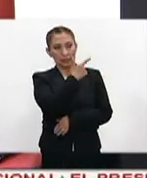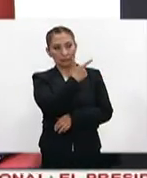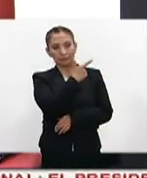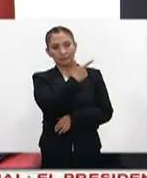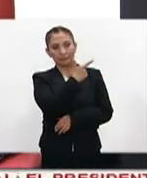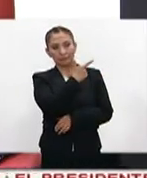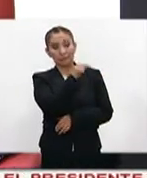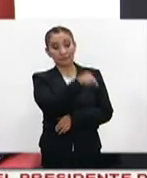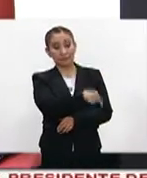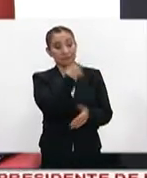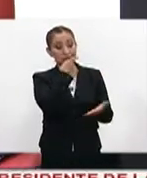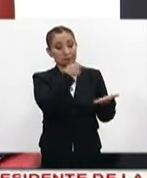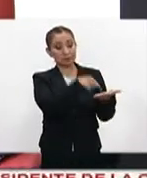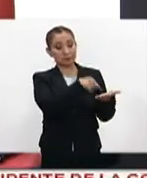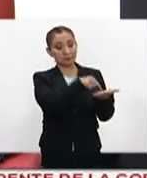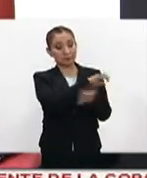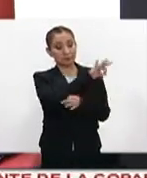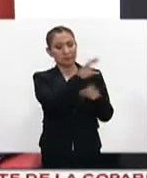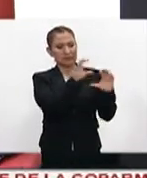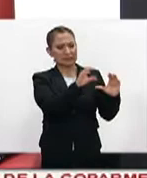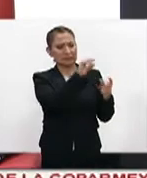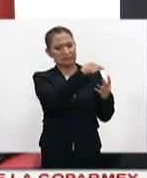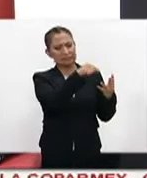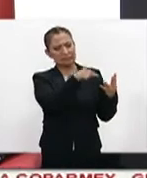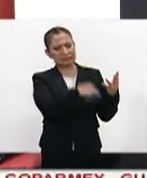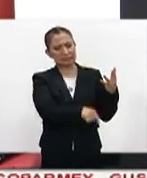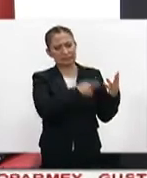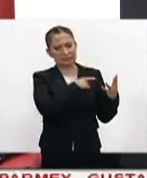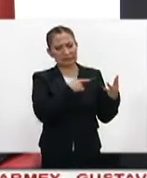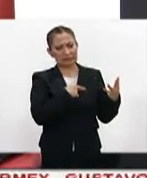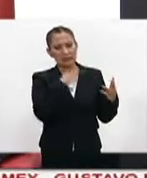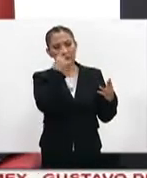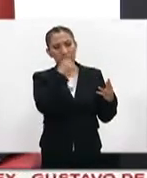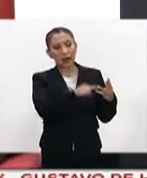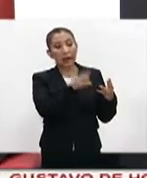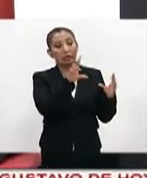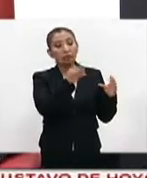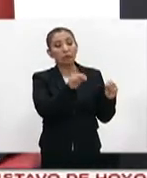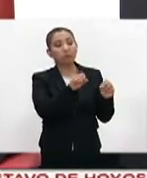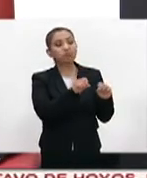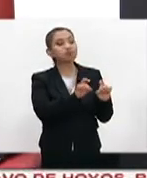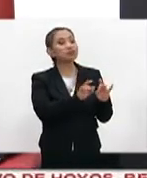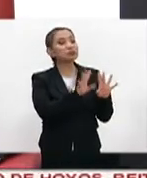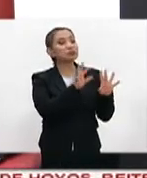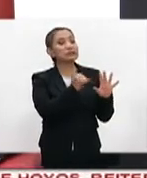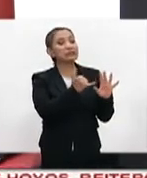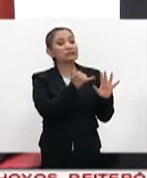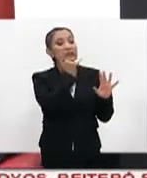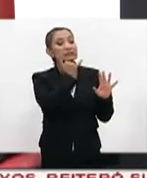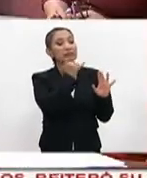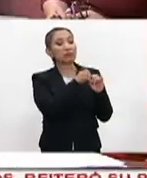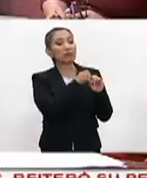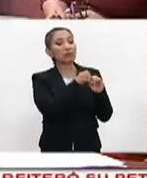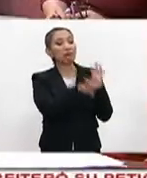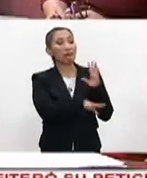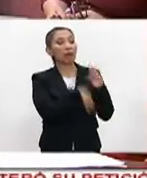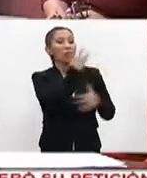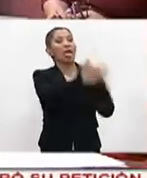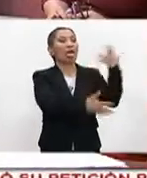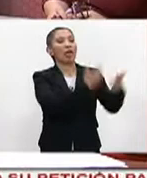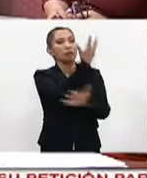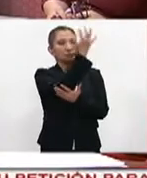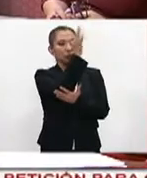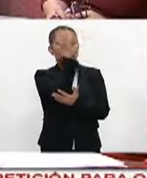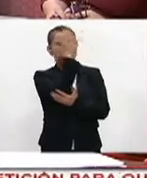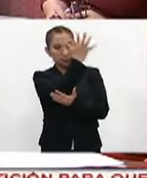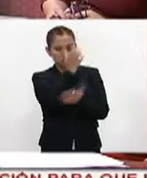2007, donde nos habla de todos los cuidados que se deben tener para no incurrir en el error de